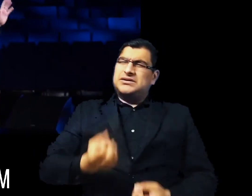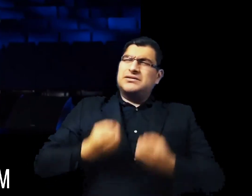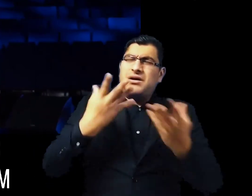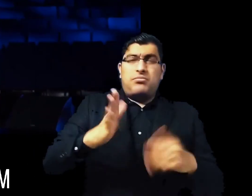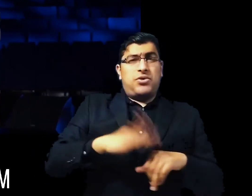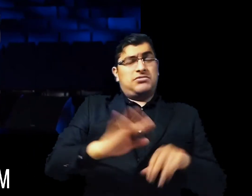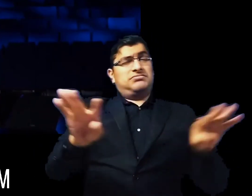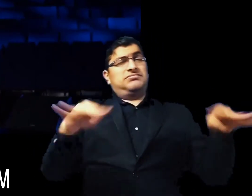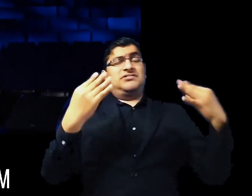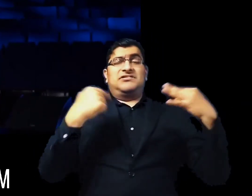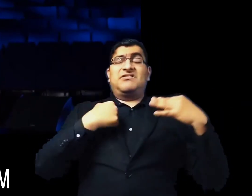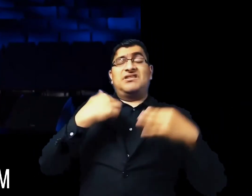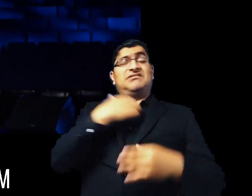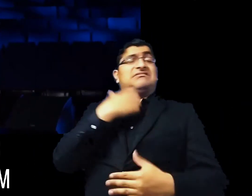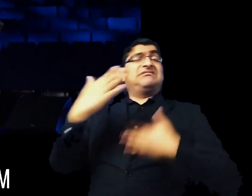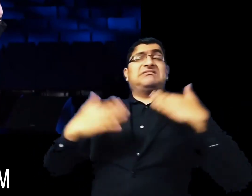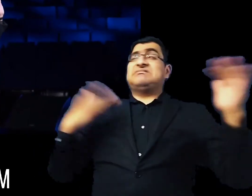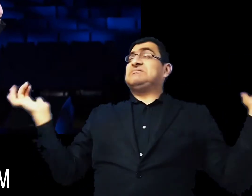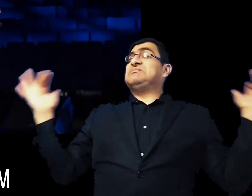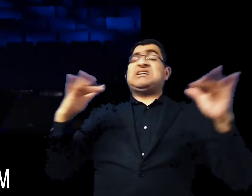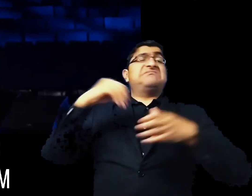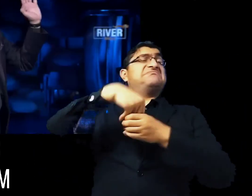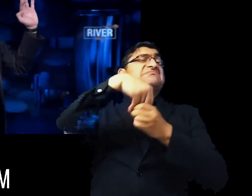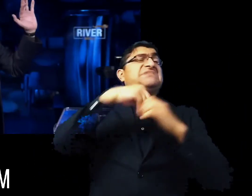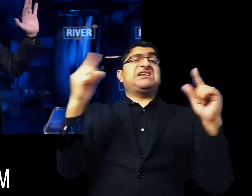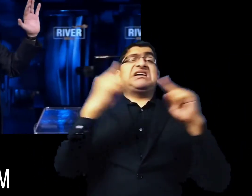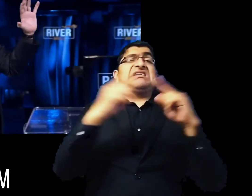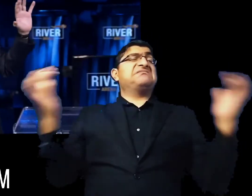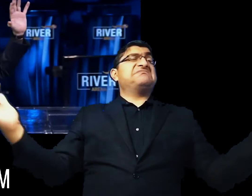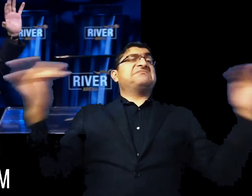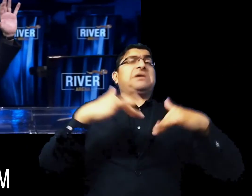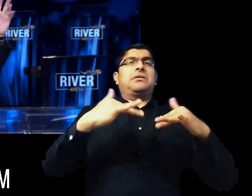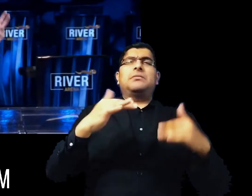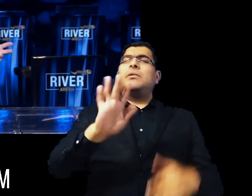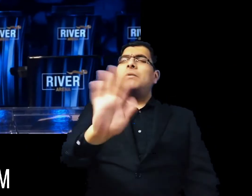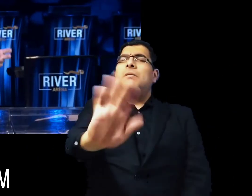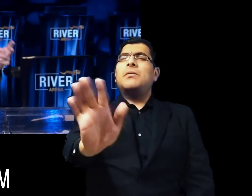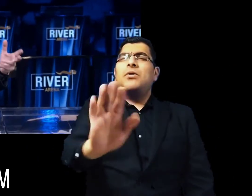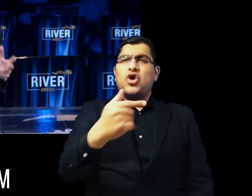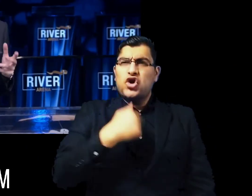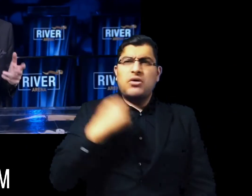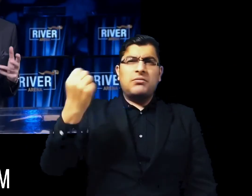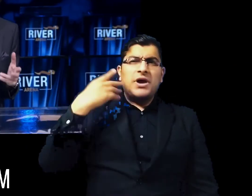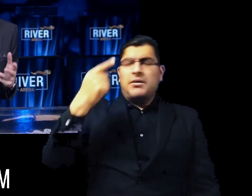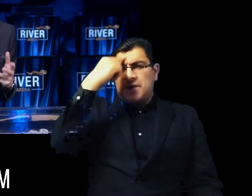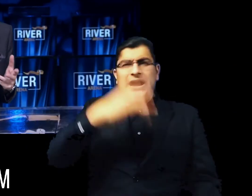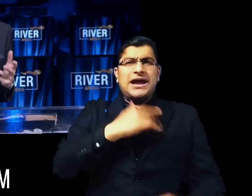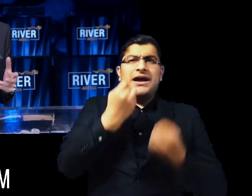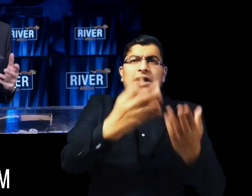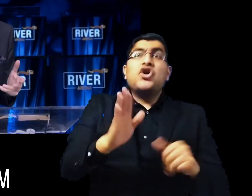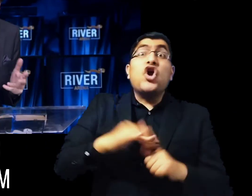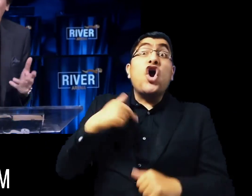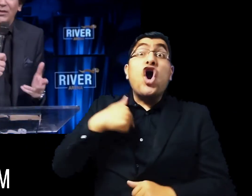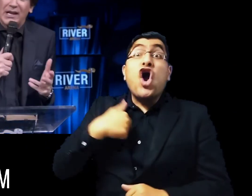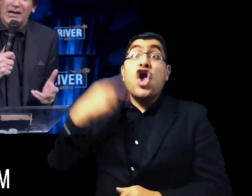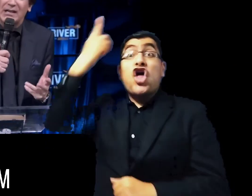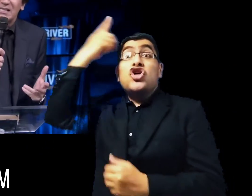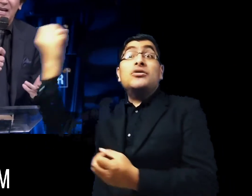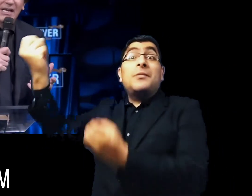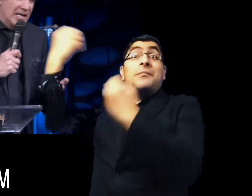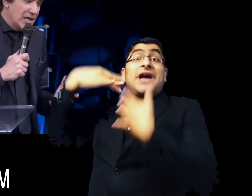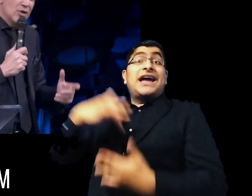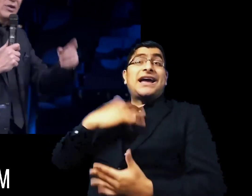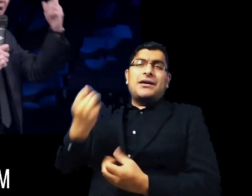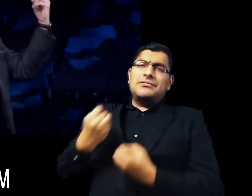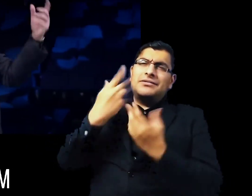porque eso es divertido y llena la iglesia, como me dicen algunos detractores. Yo soy un predicador de gracia porque yo soy el resultado de la